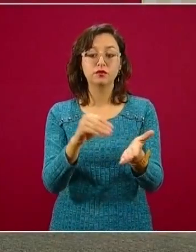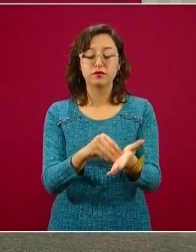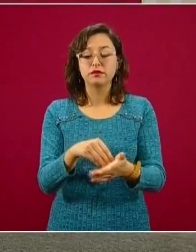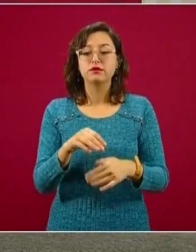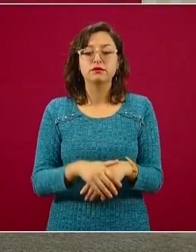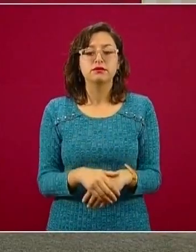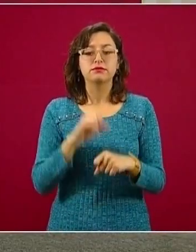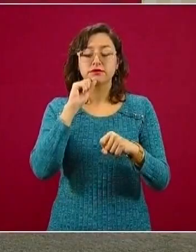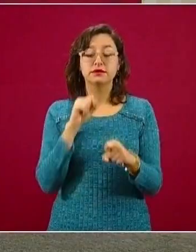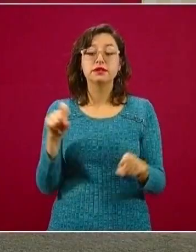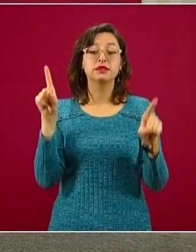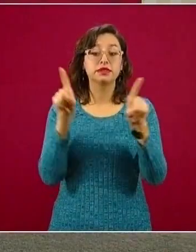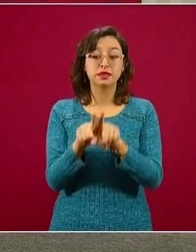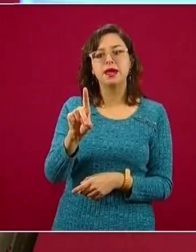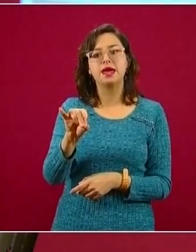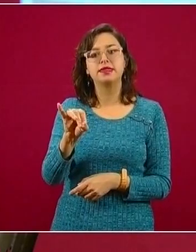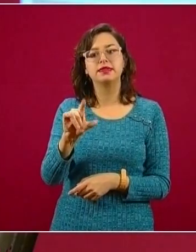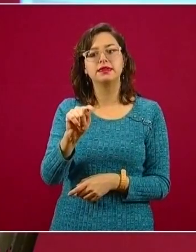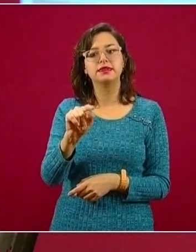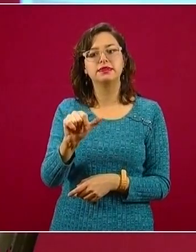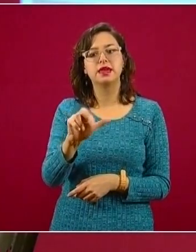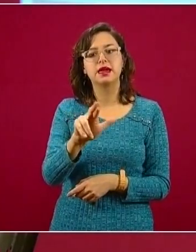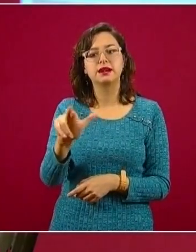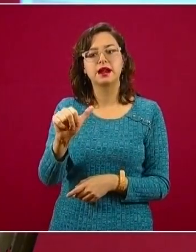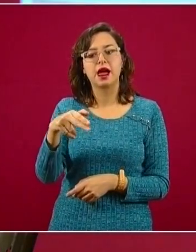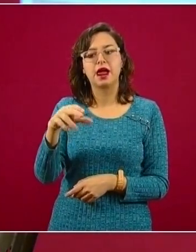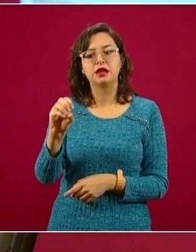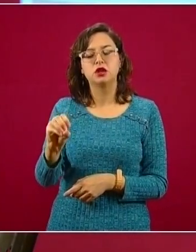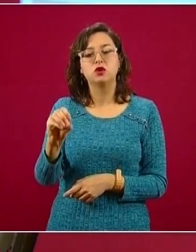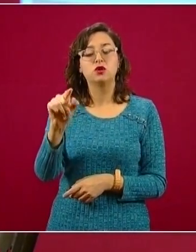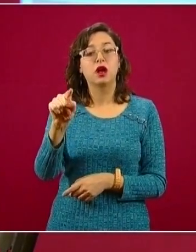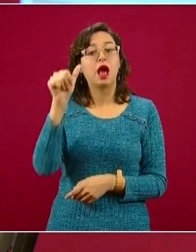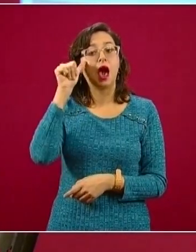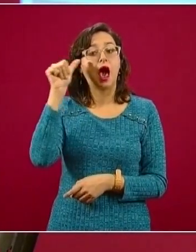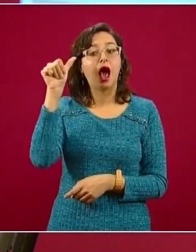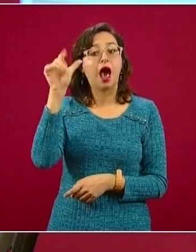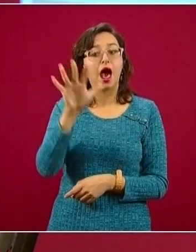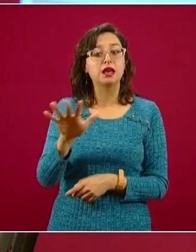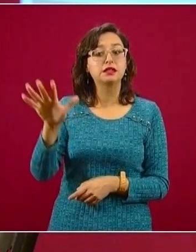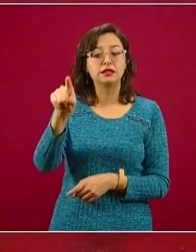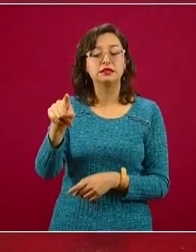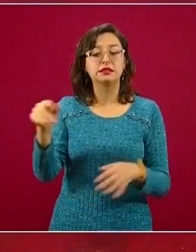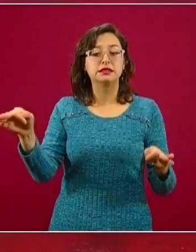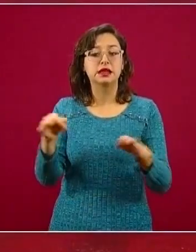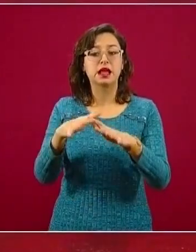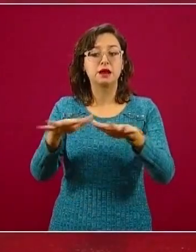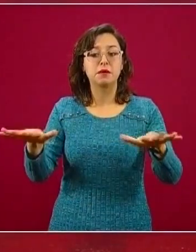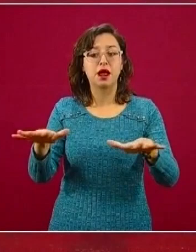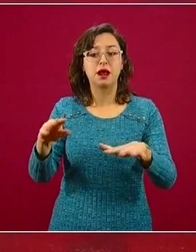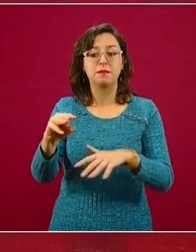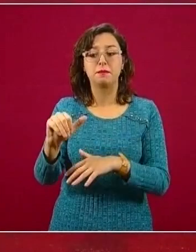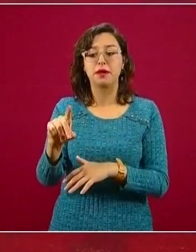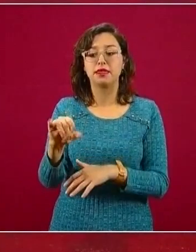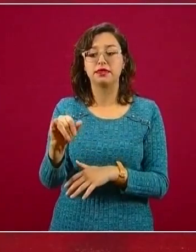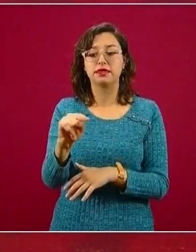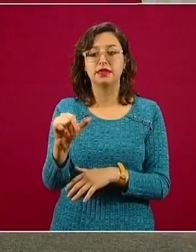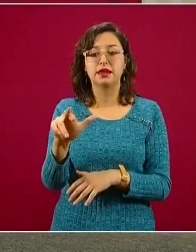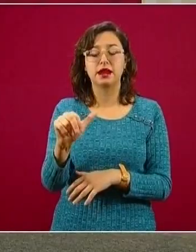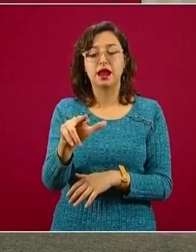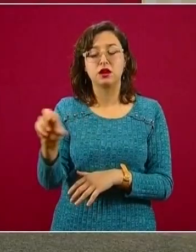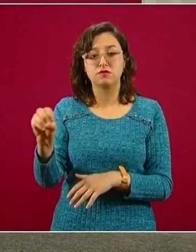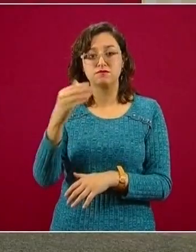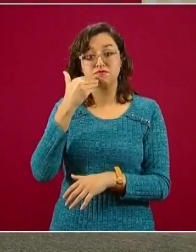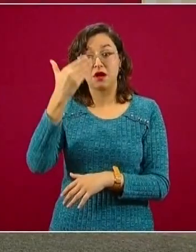habrá que dar seguimiento en los próximos días a este indicador durante la rueda de prensa en palacio nacional lópez gatell